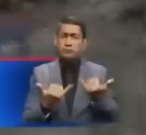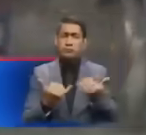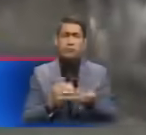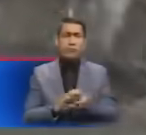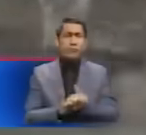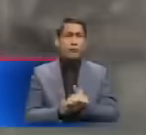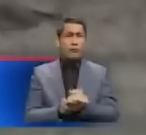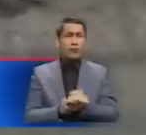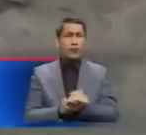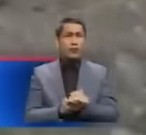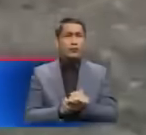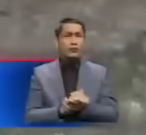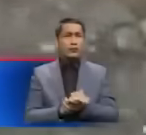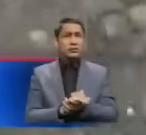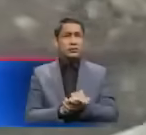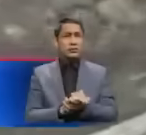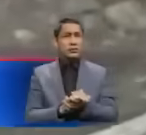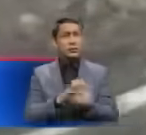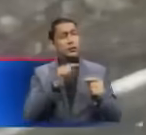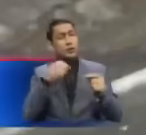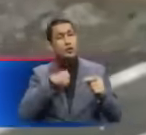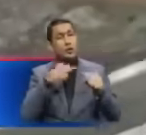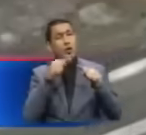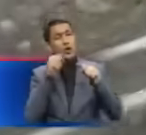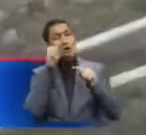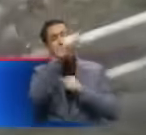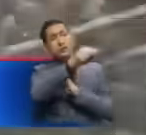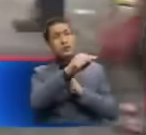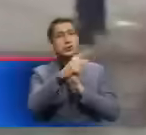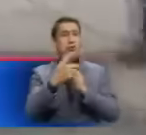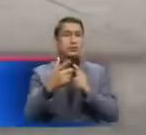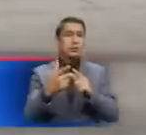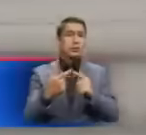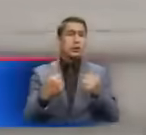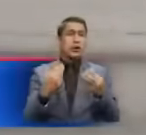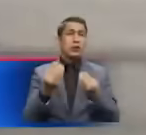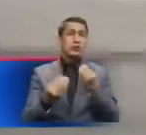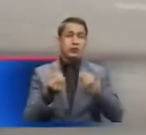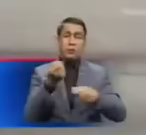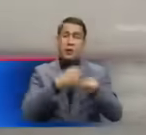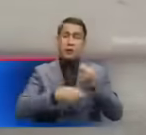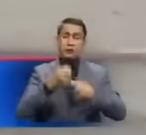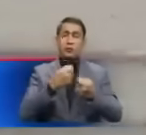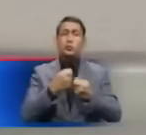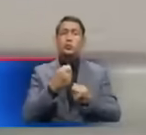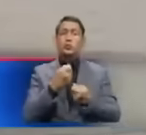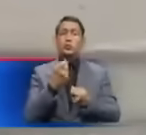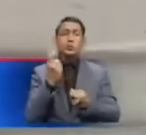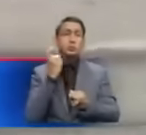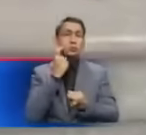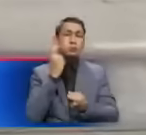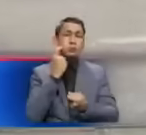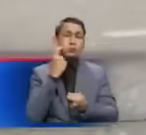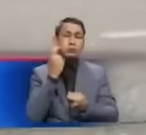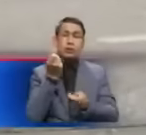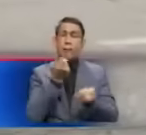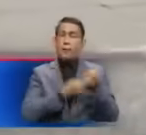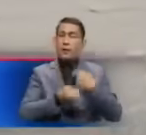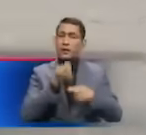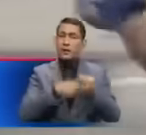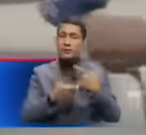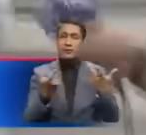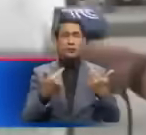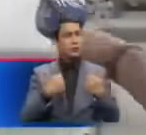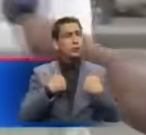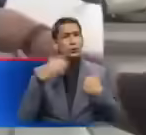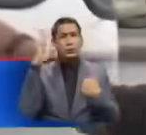tú me ves ahorita, yo recién me bajo de ahí al frente. ¿Sí me entiendes? ¿Qué vengo a hacer? Vengo carameleando, vengo camellando. Me la gano, no me subo, ¿sí